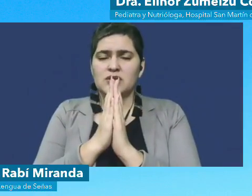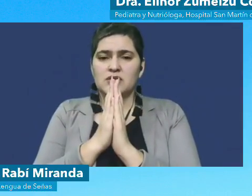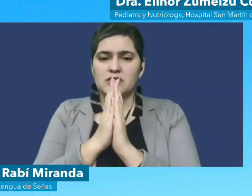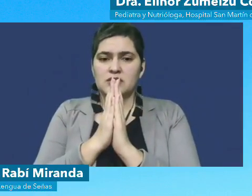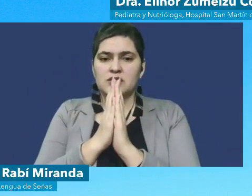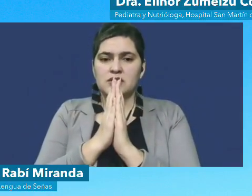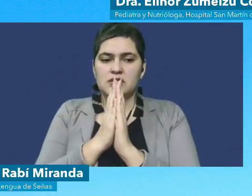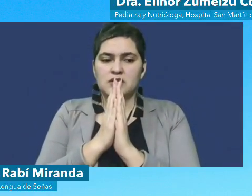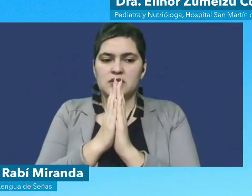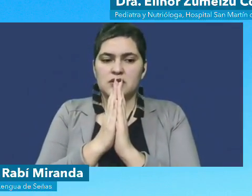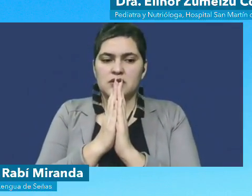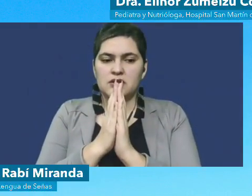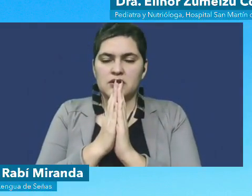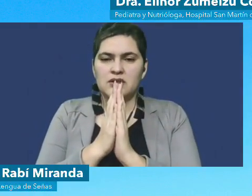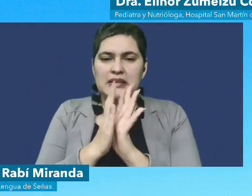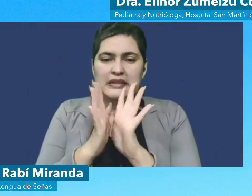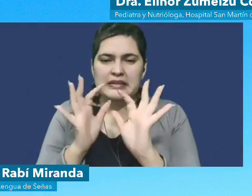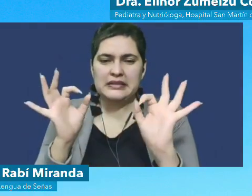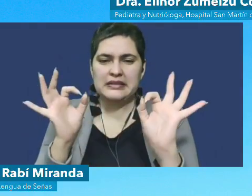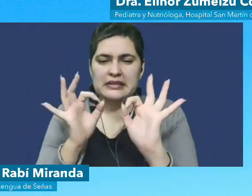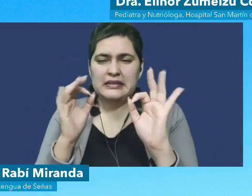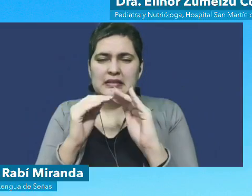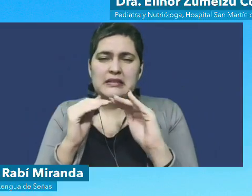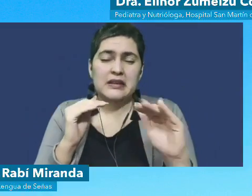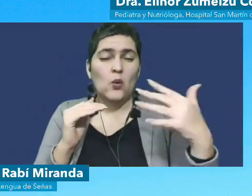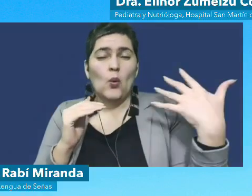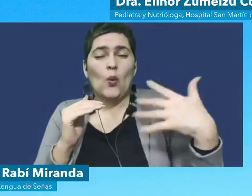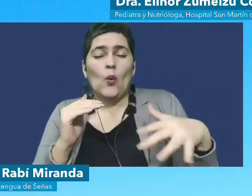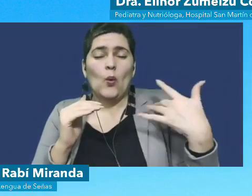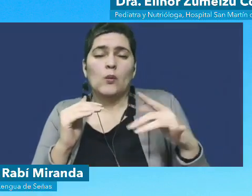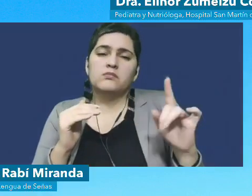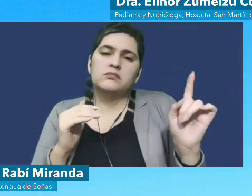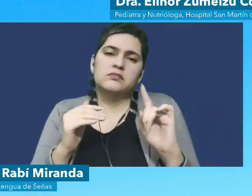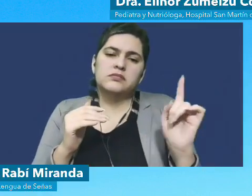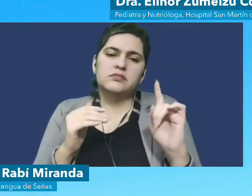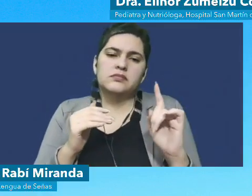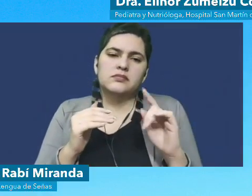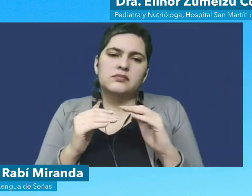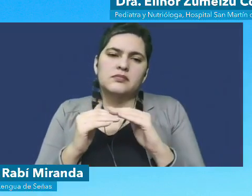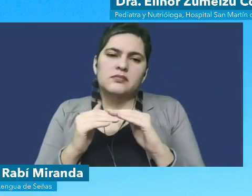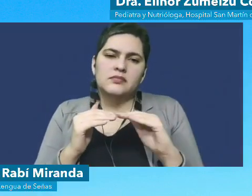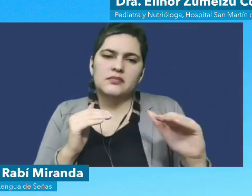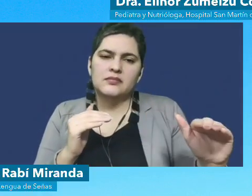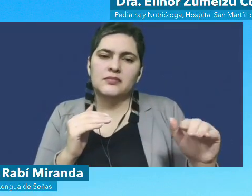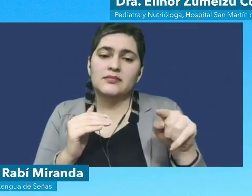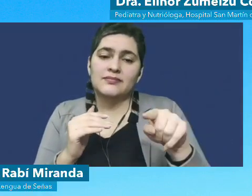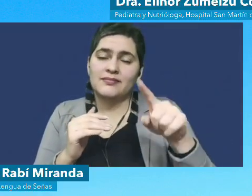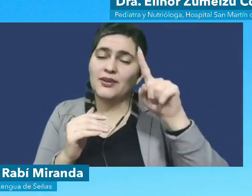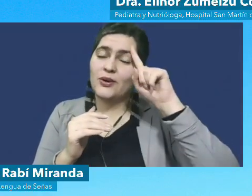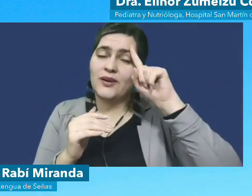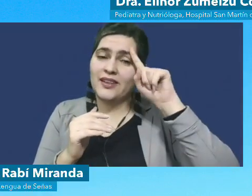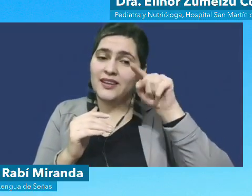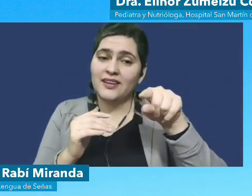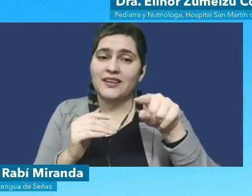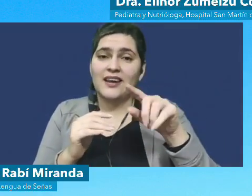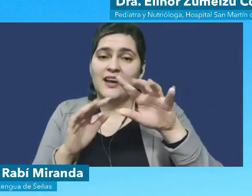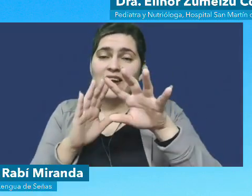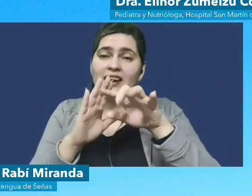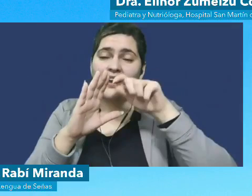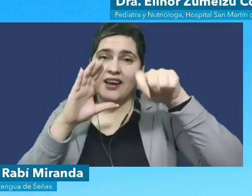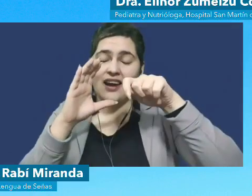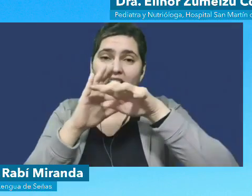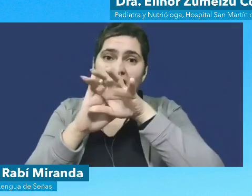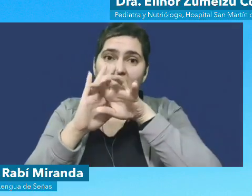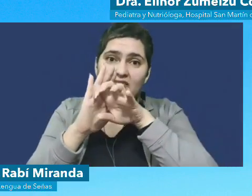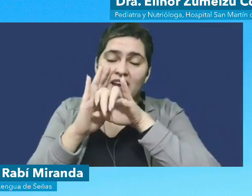así al ras porque no es importante, o sea, era una de las cosas que... No, doctora, aquí acuérdese que esto se está grabando, después nuestra